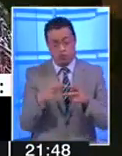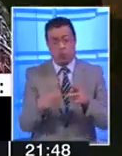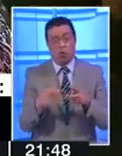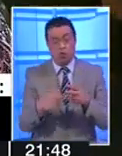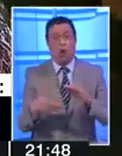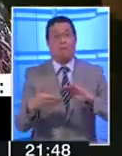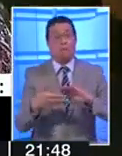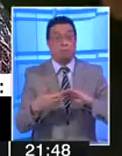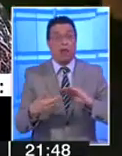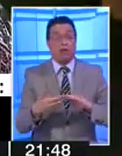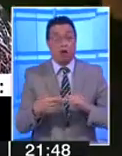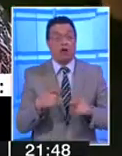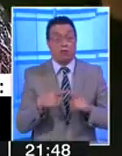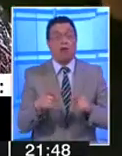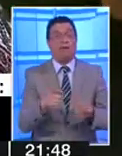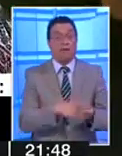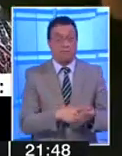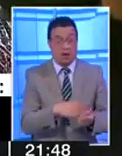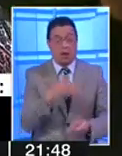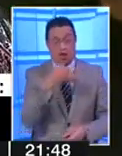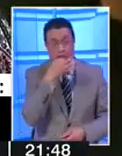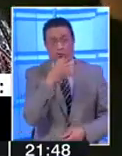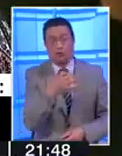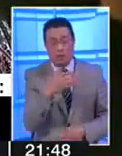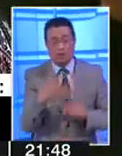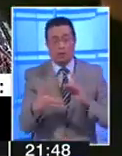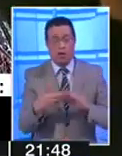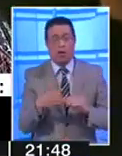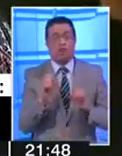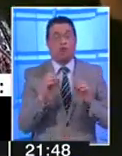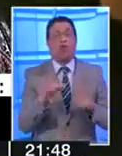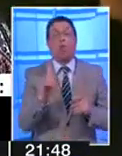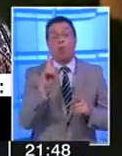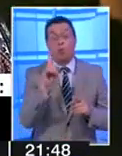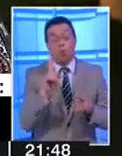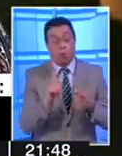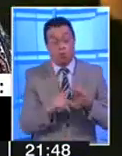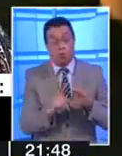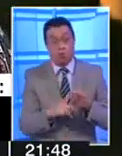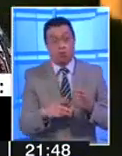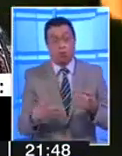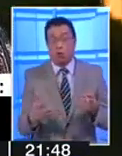perdón a los familiares. O un caso es